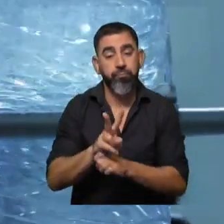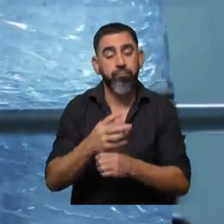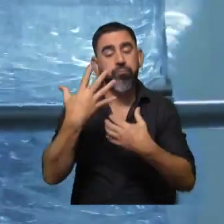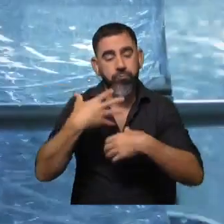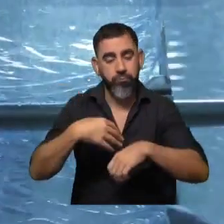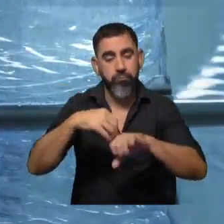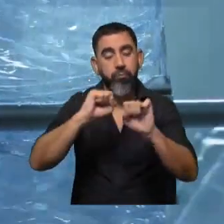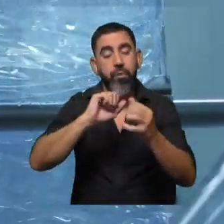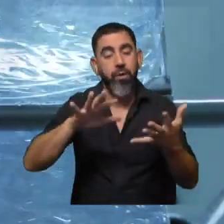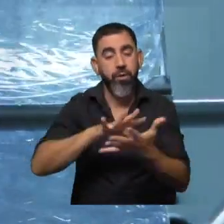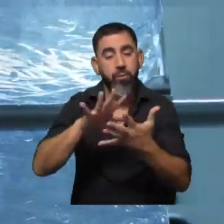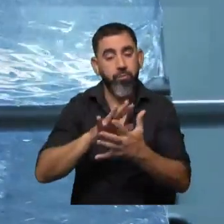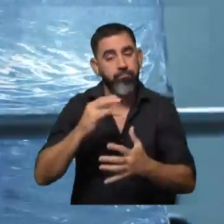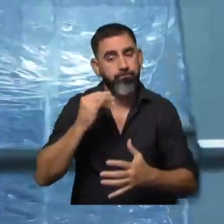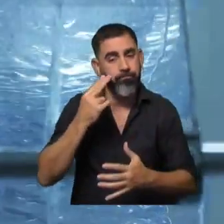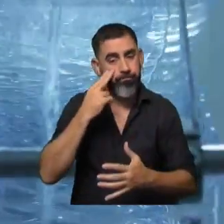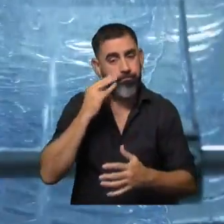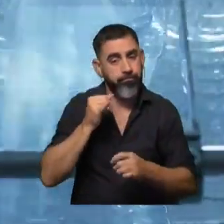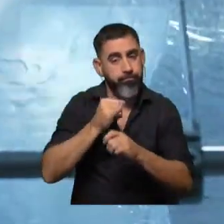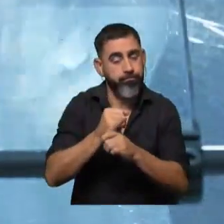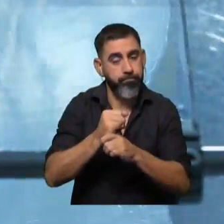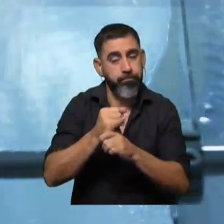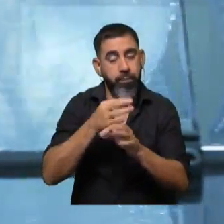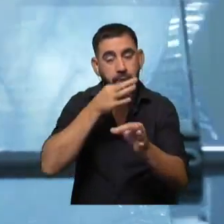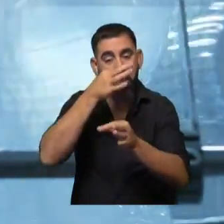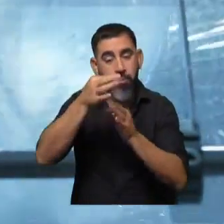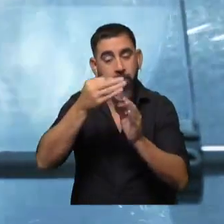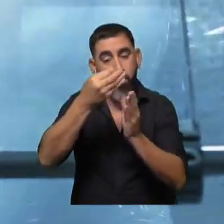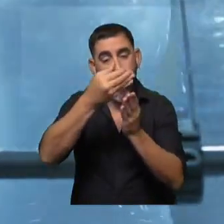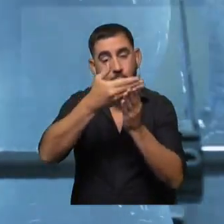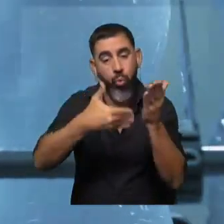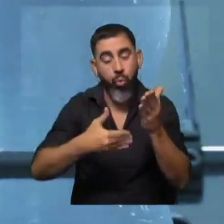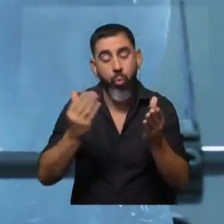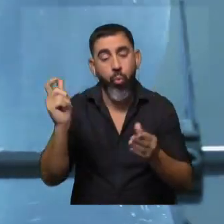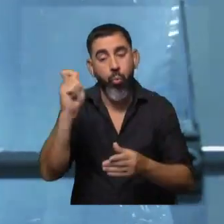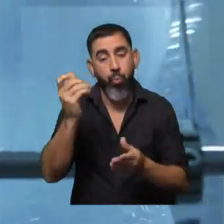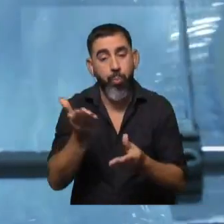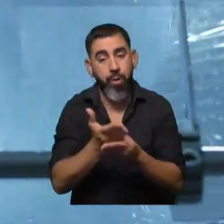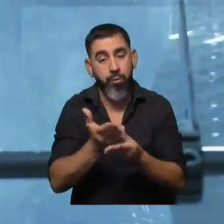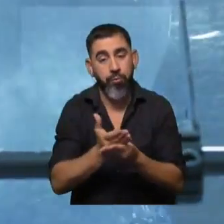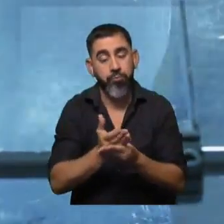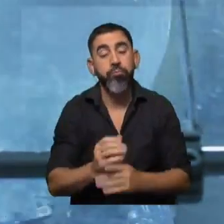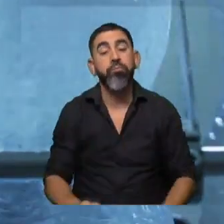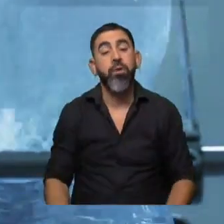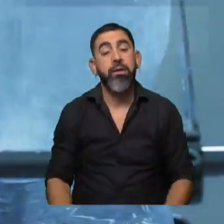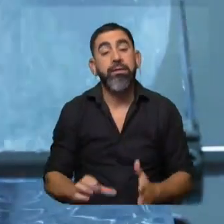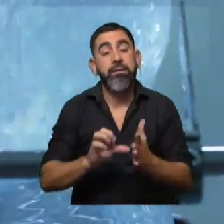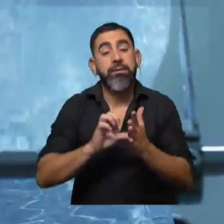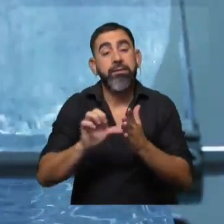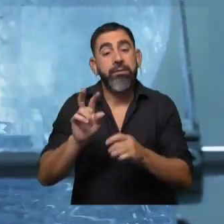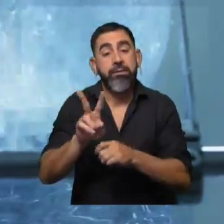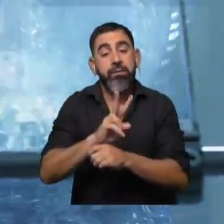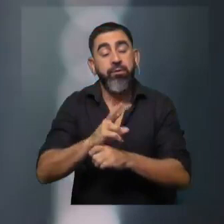encontrado situaciones irregulares que se describen en los documentos que son públicos. Es importante destacar que el Servicio de